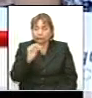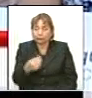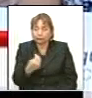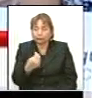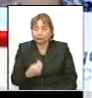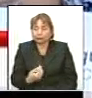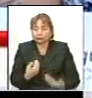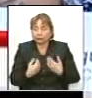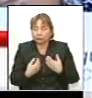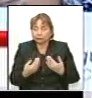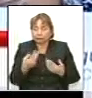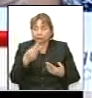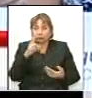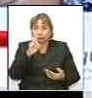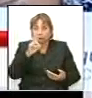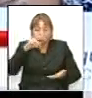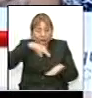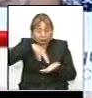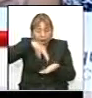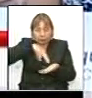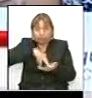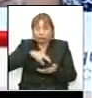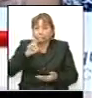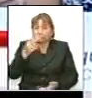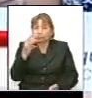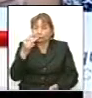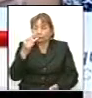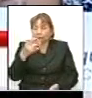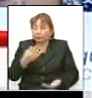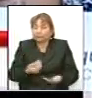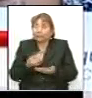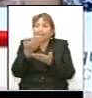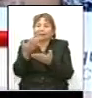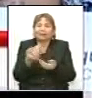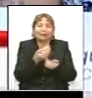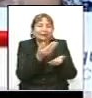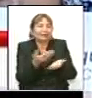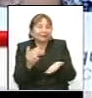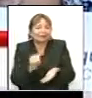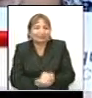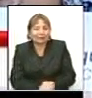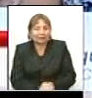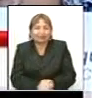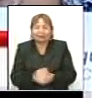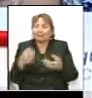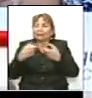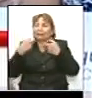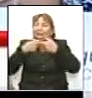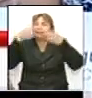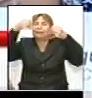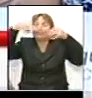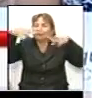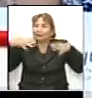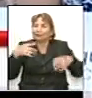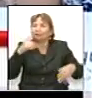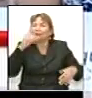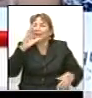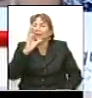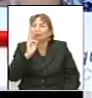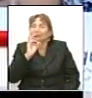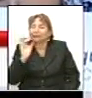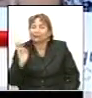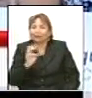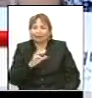el 2 de noviembre del 2018 no otorgan concesión para distribuir energía eléctrica en 106